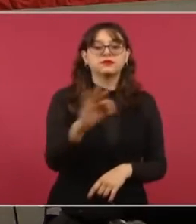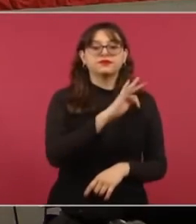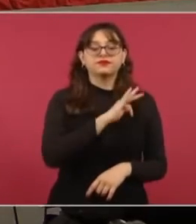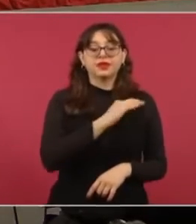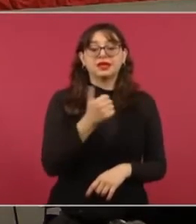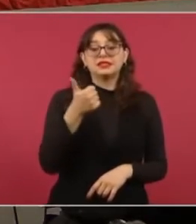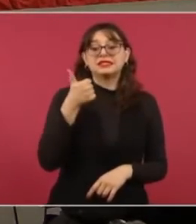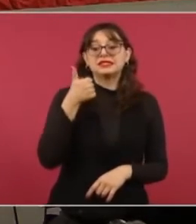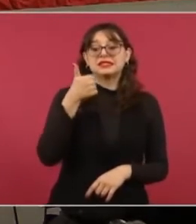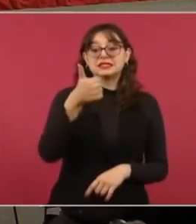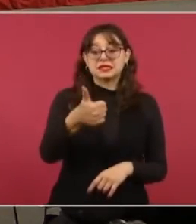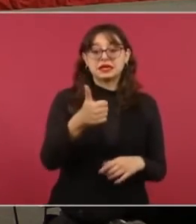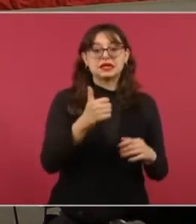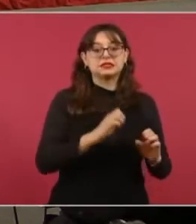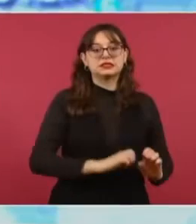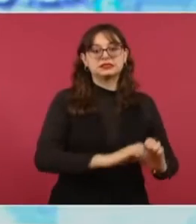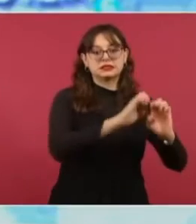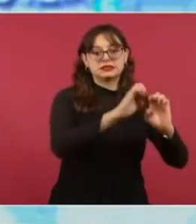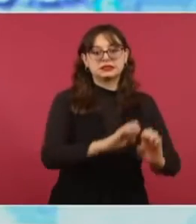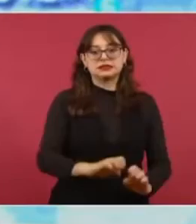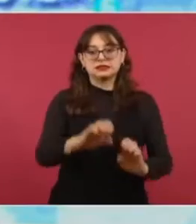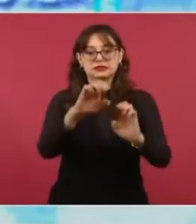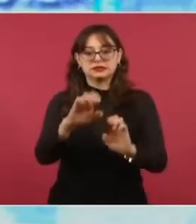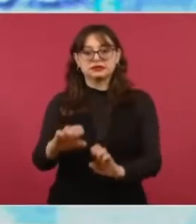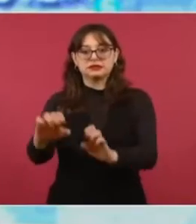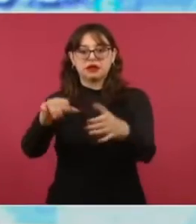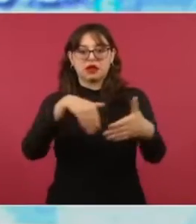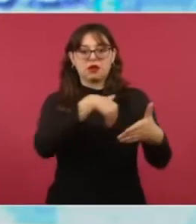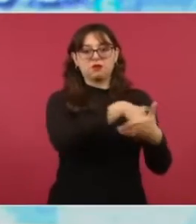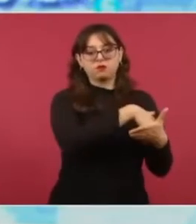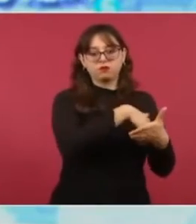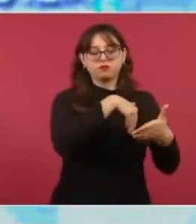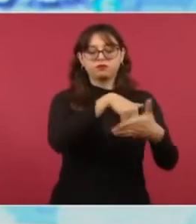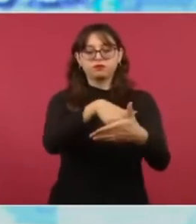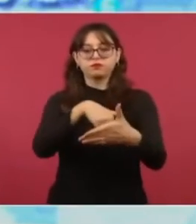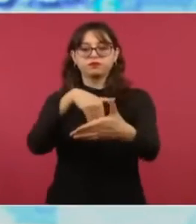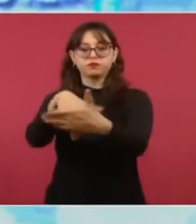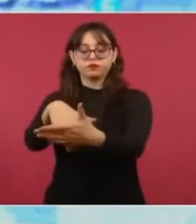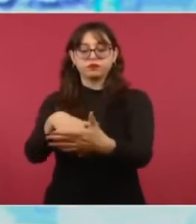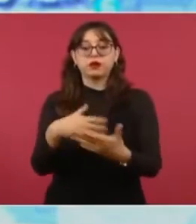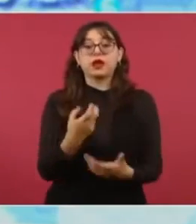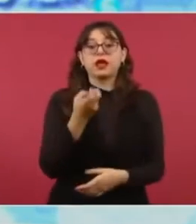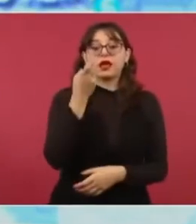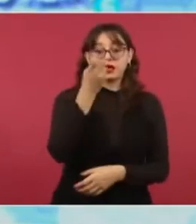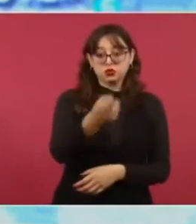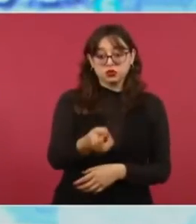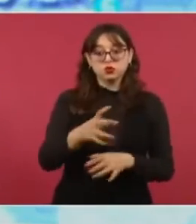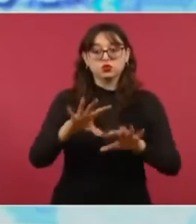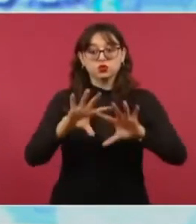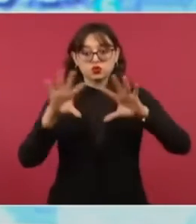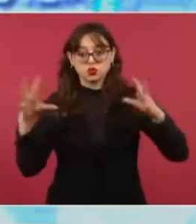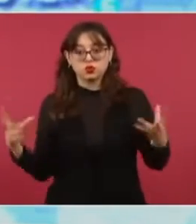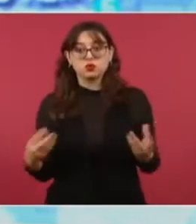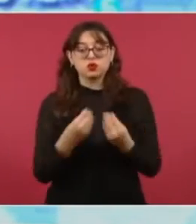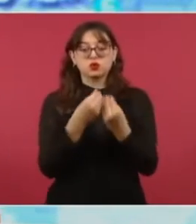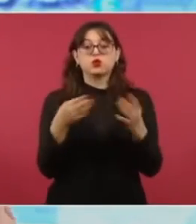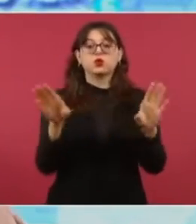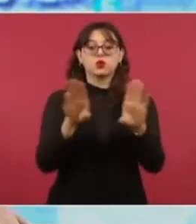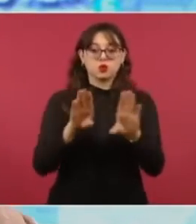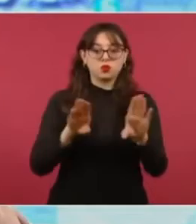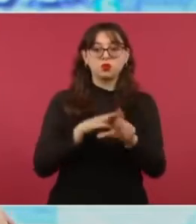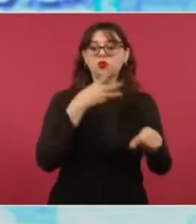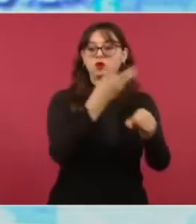estaciones ir conociendo cada uno de los espacios. Estos 12 nodos culturales, la restauración ambiental y